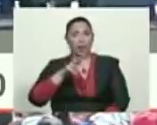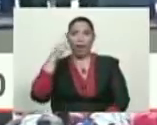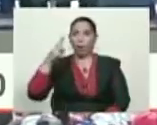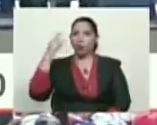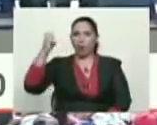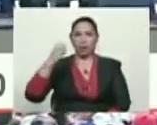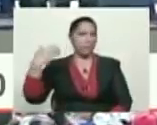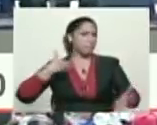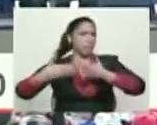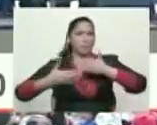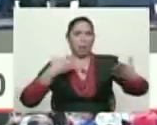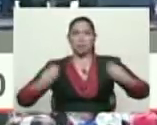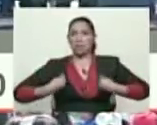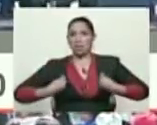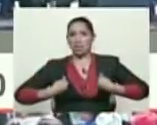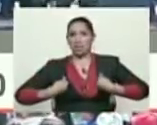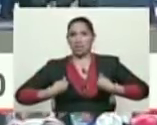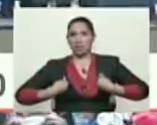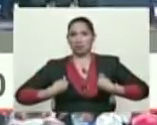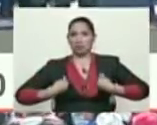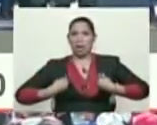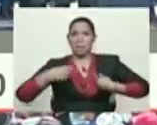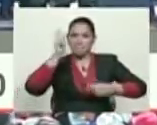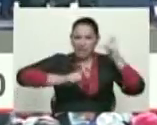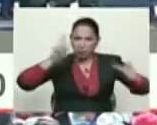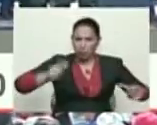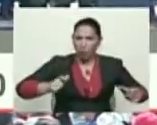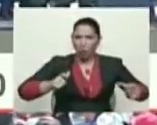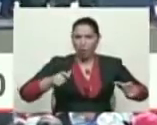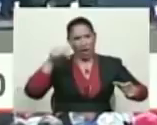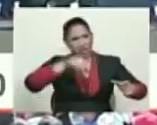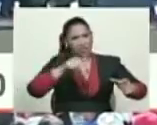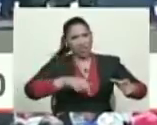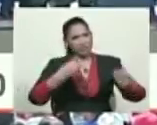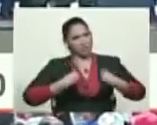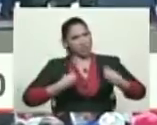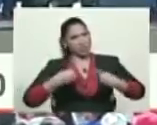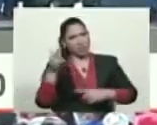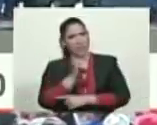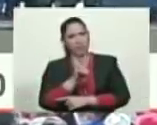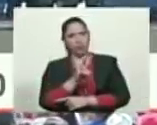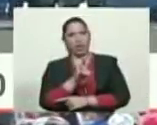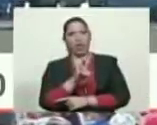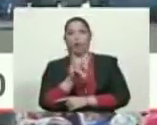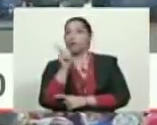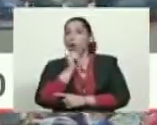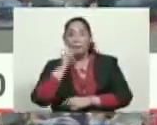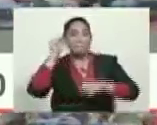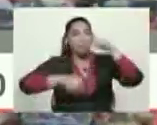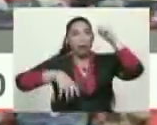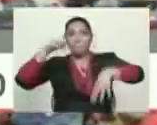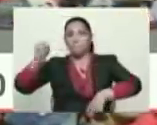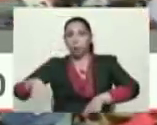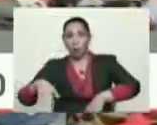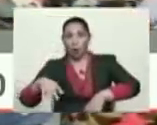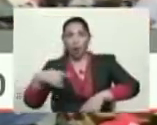le importa la vida de sus nacionales aquí en tierra venezolana. Porque no hay bomba, solo mata chavistas o